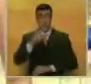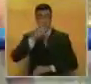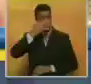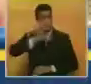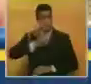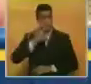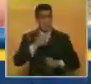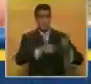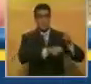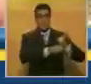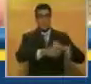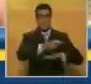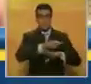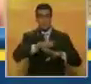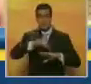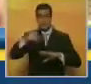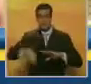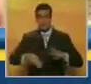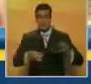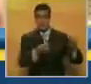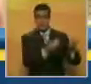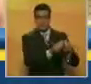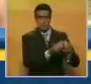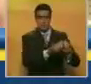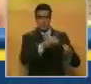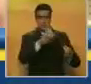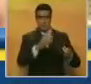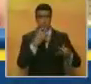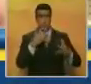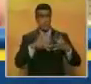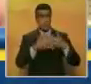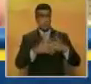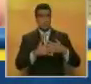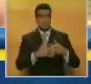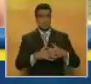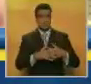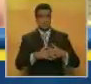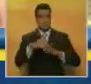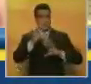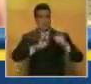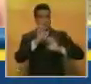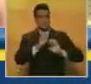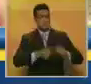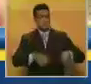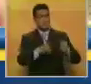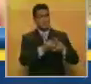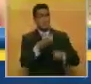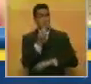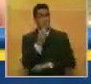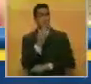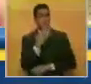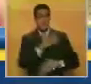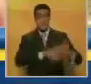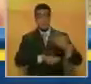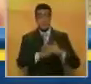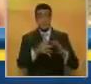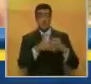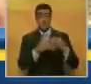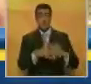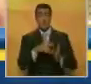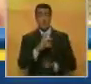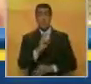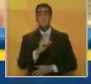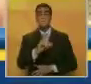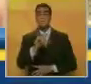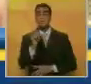que esperan que el gobierno nacional se reúna directamente con el sector empresarial para evaluar situaciones como la expropiación de empresas Polar en la